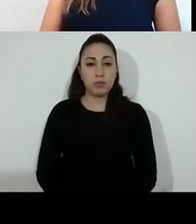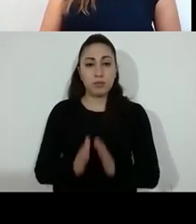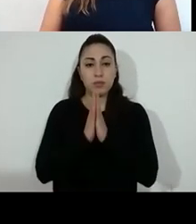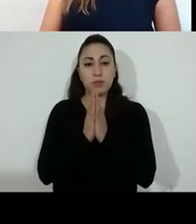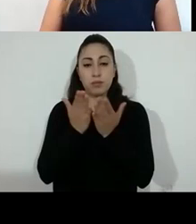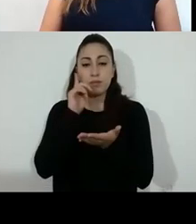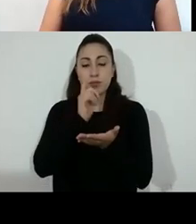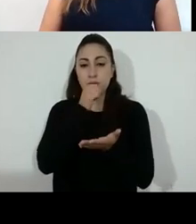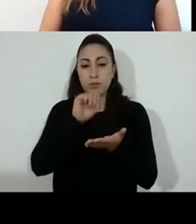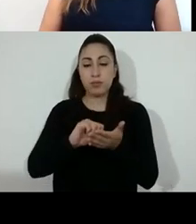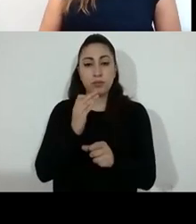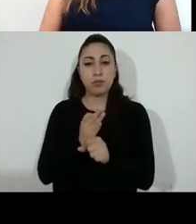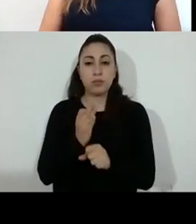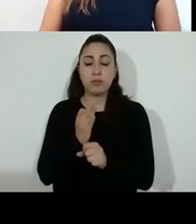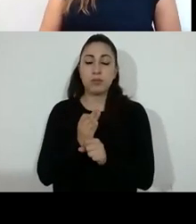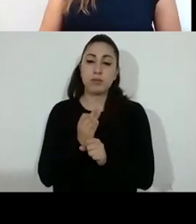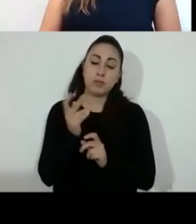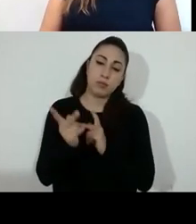secretaría proceda a...